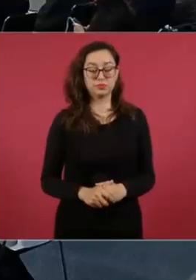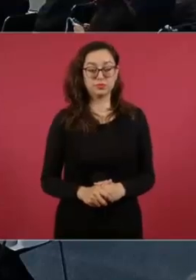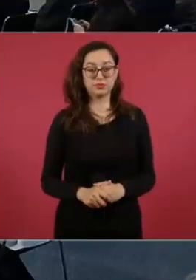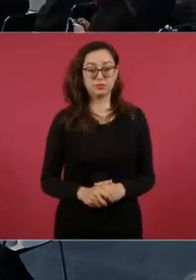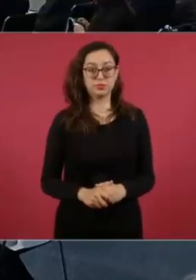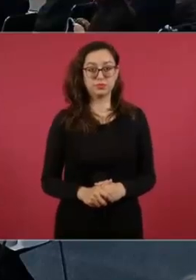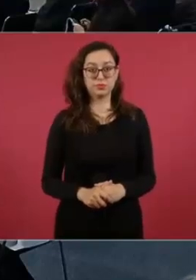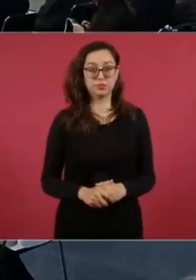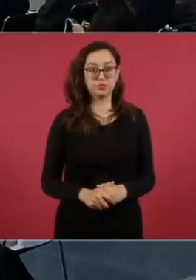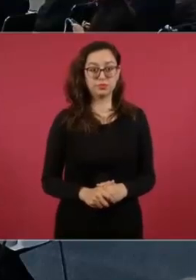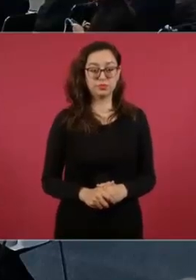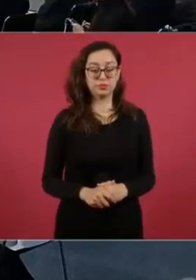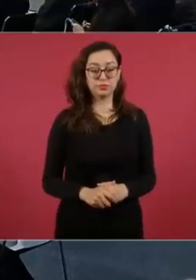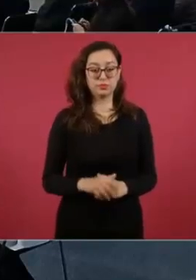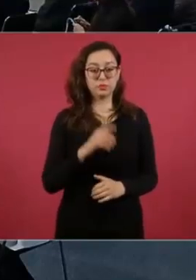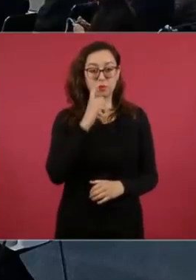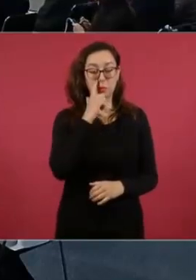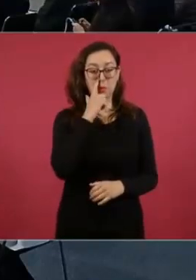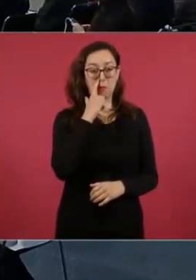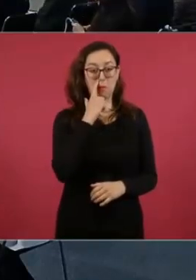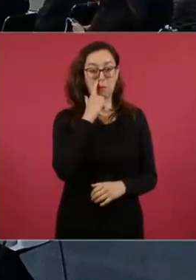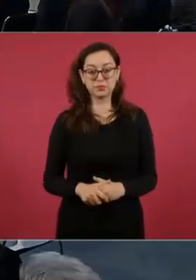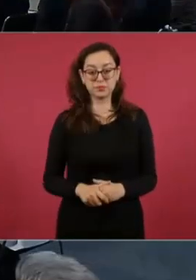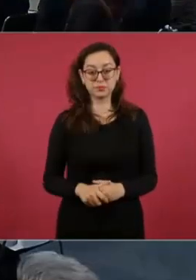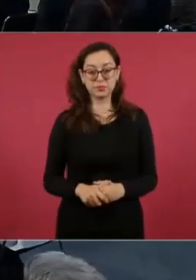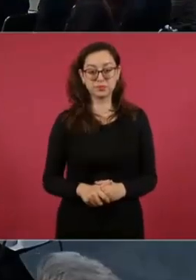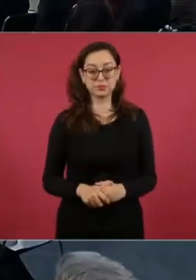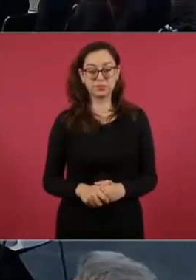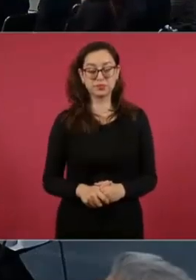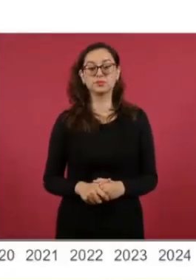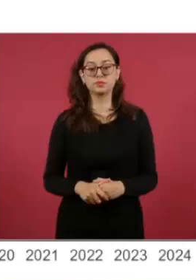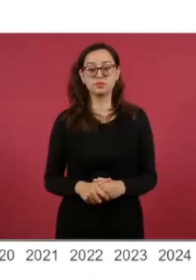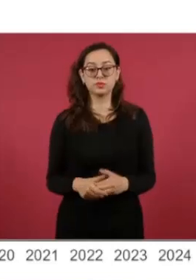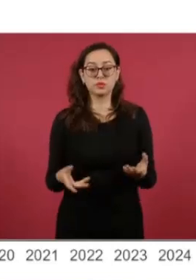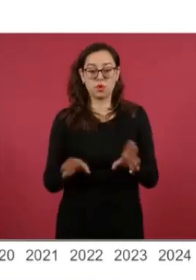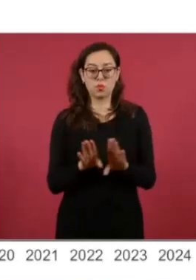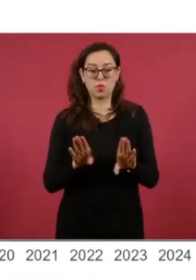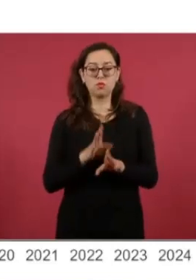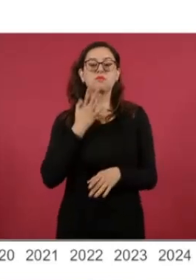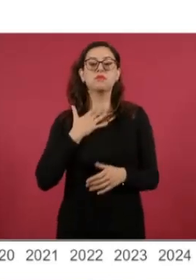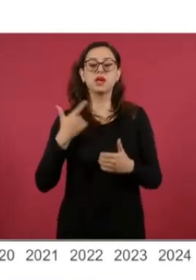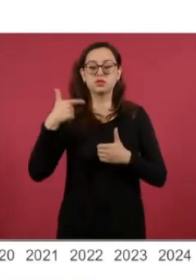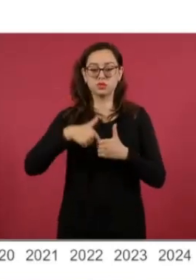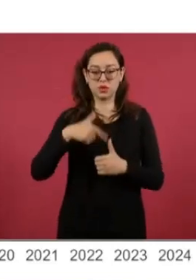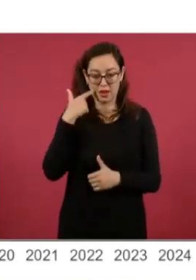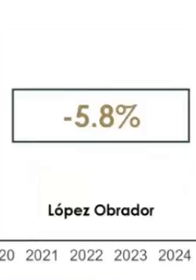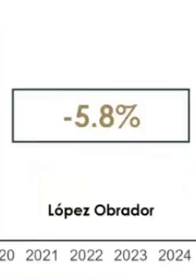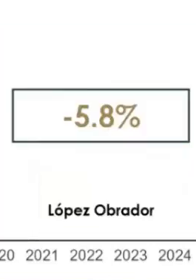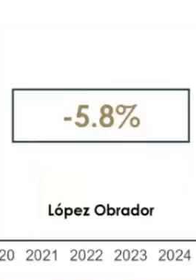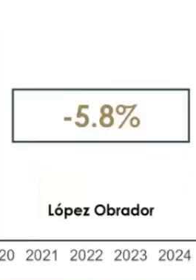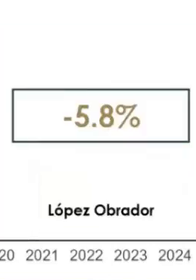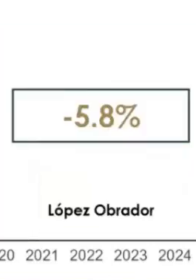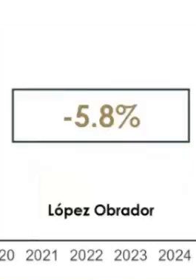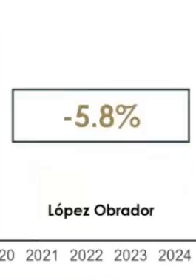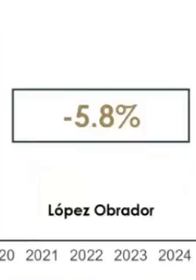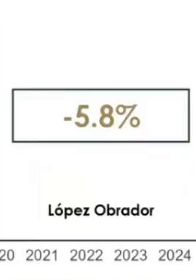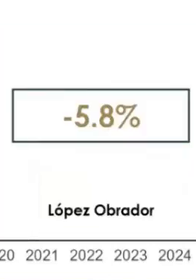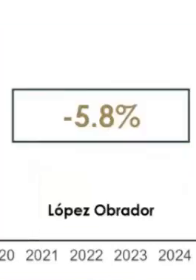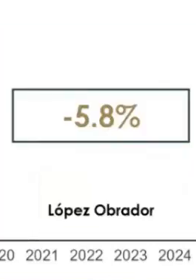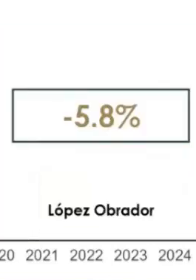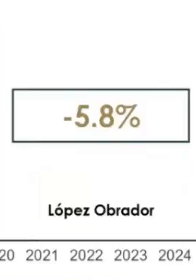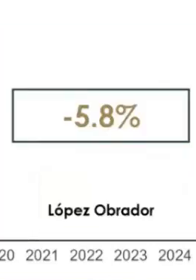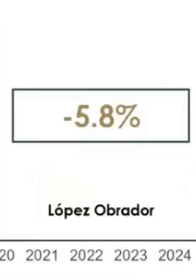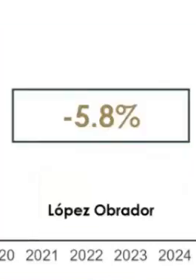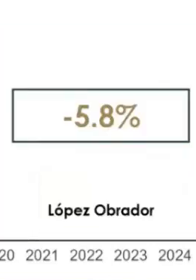Esto lo que costaba la gasolina con Calderón, 22% aumentó. Con Peña 42,